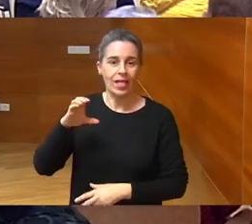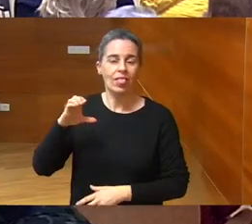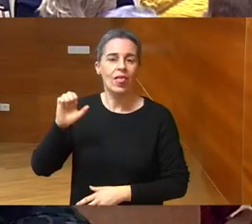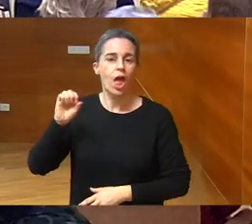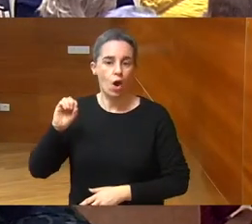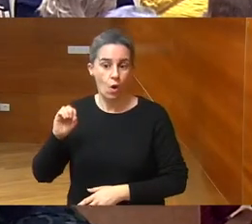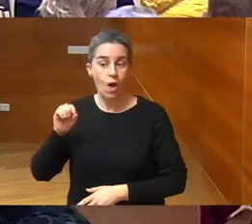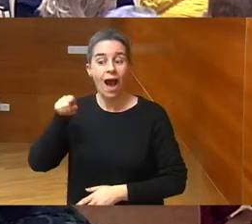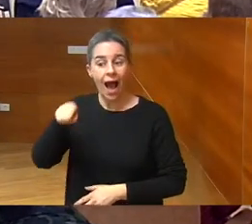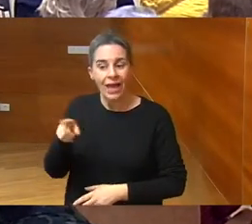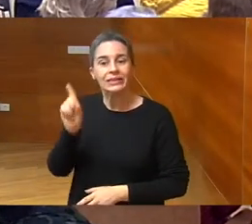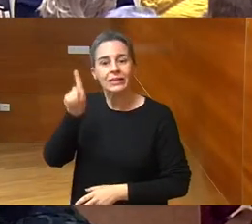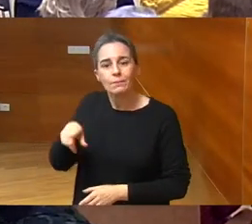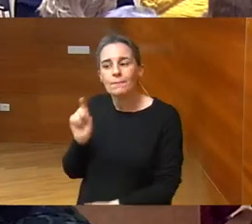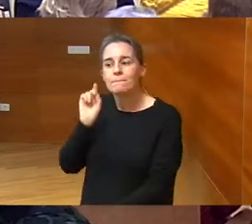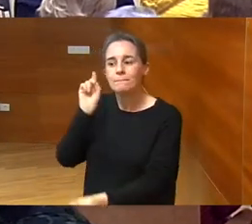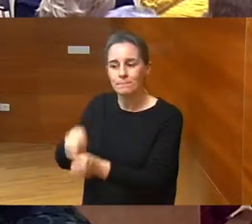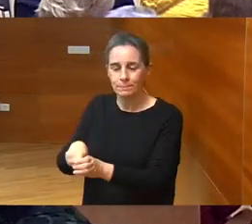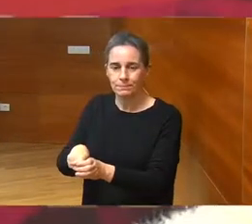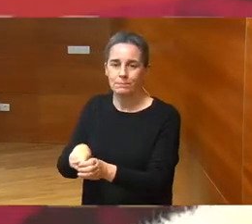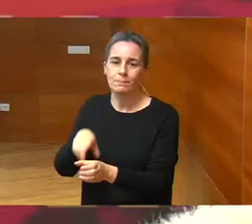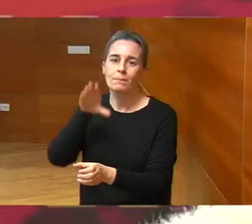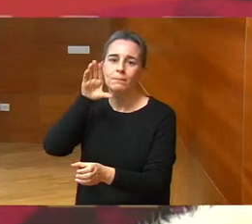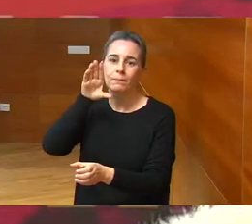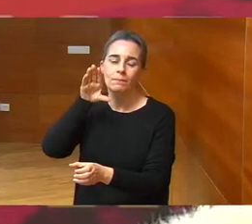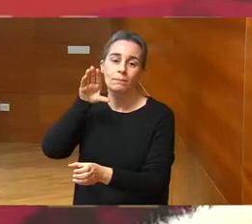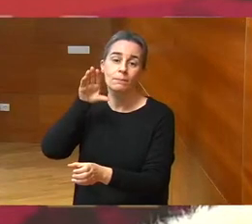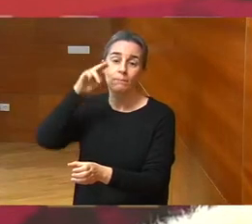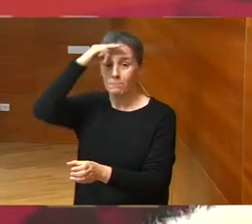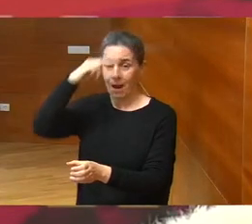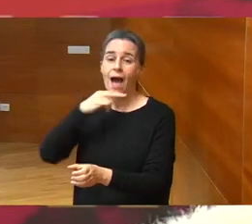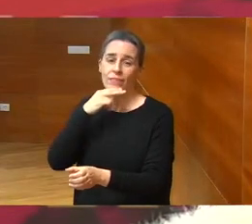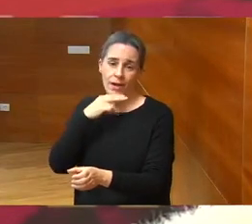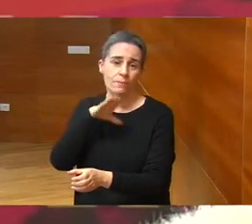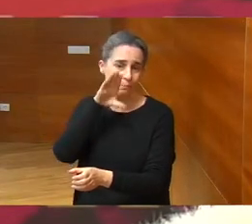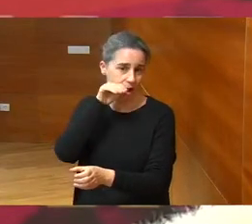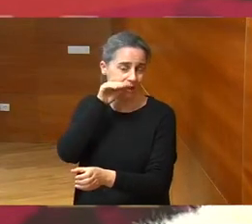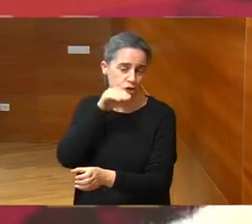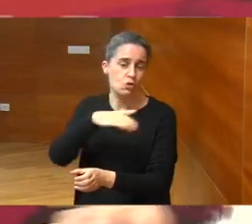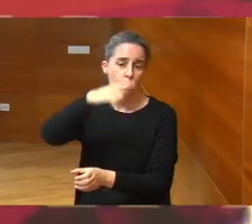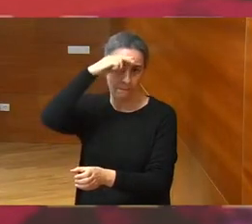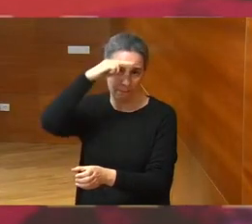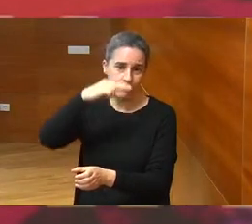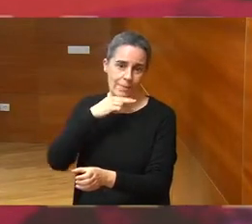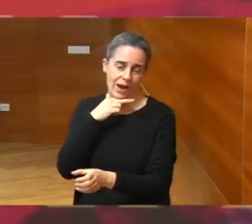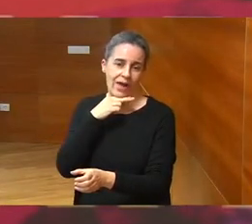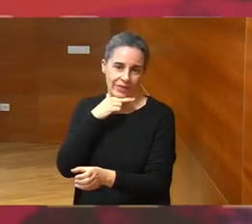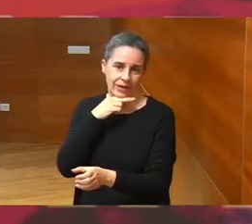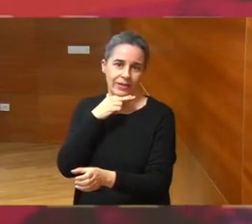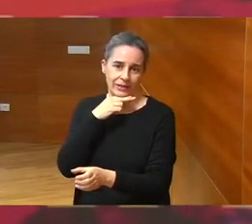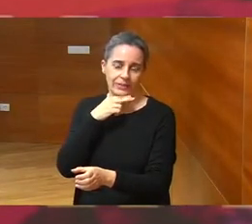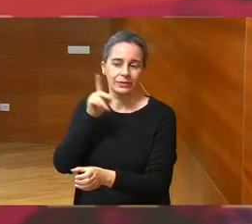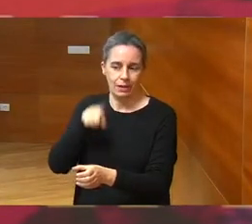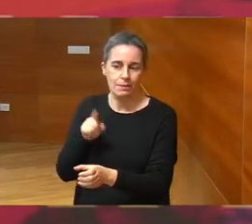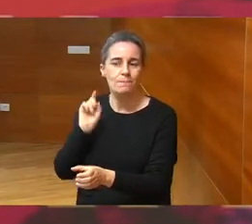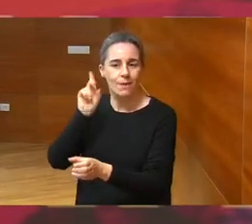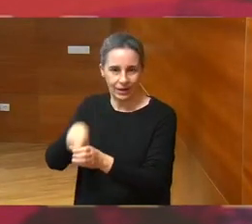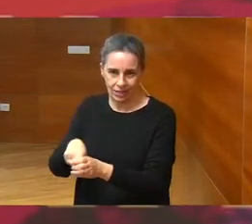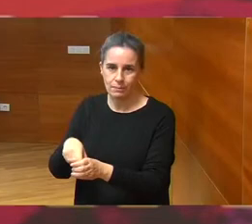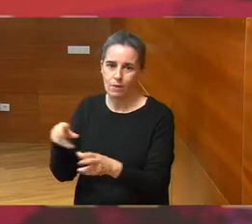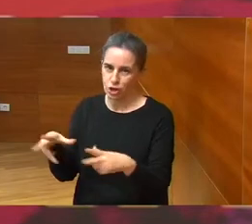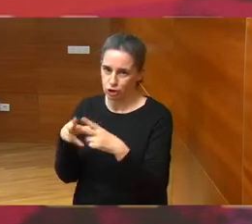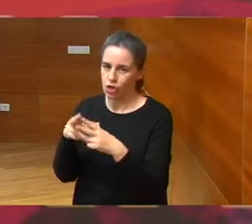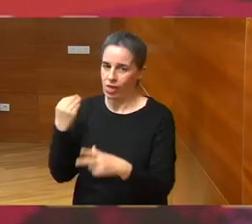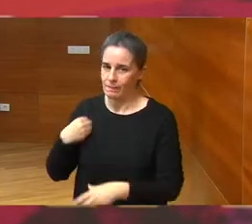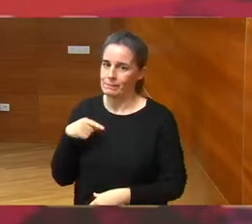Patiño que está aquí en la foto fue y Albino Patiño o de chichana